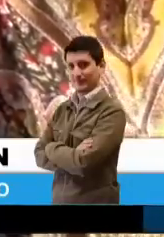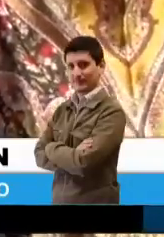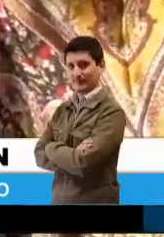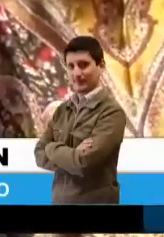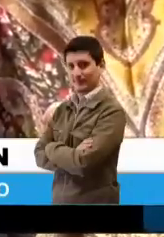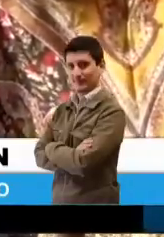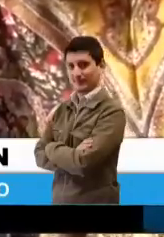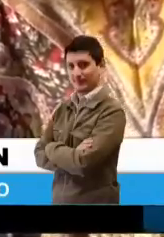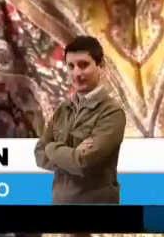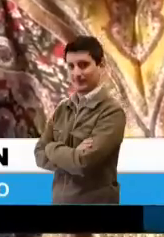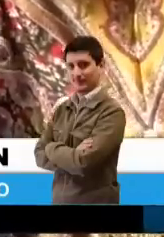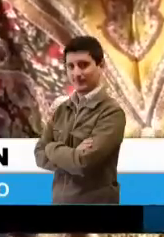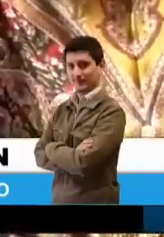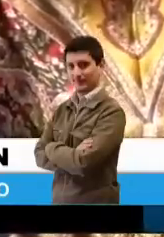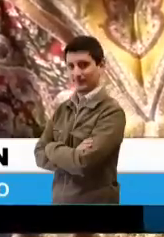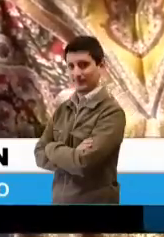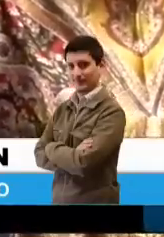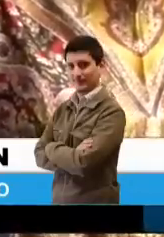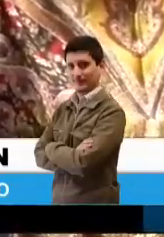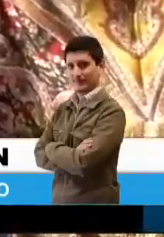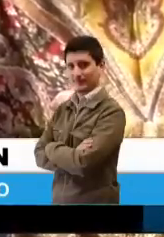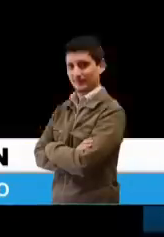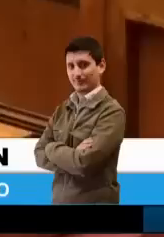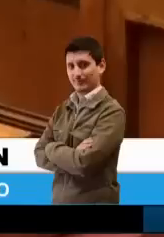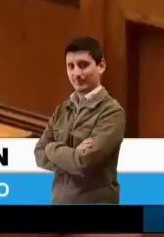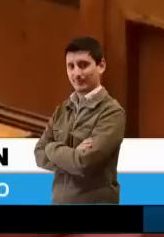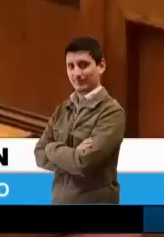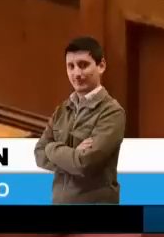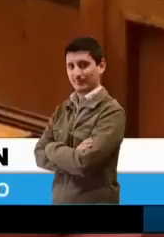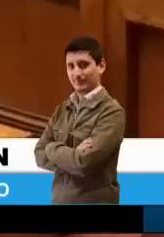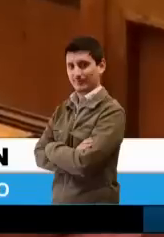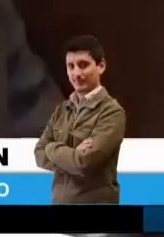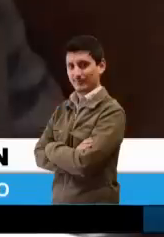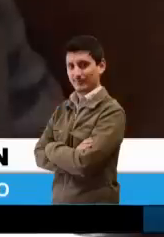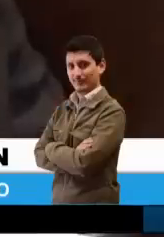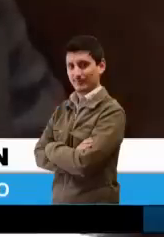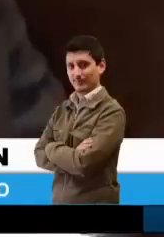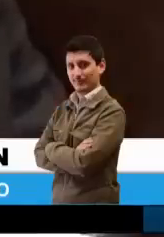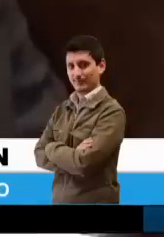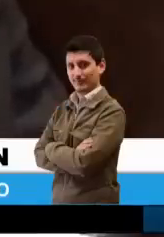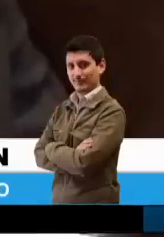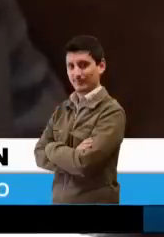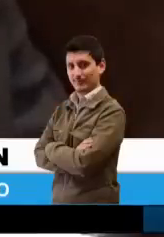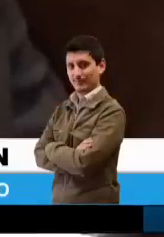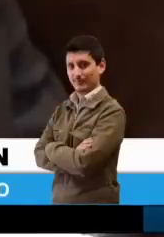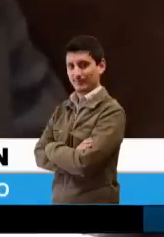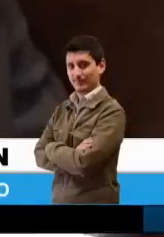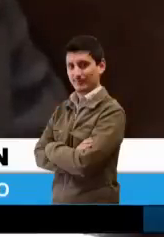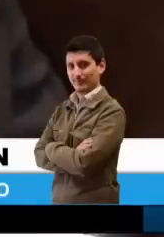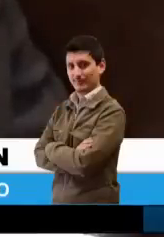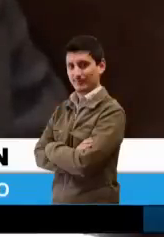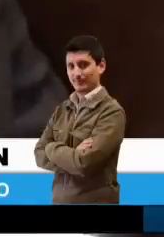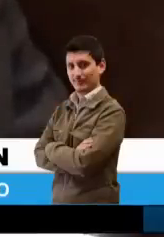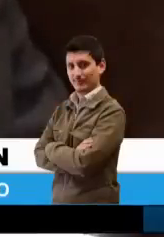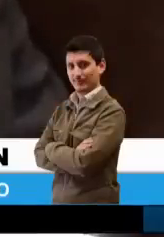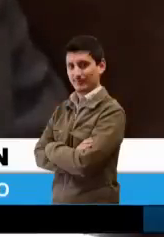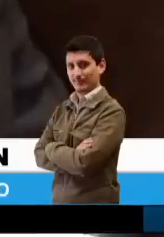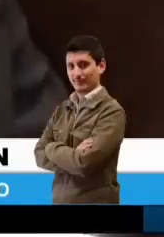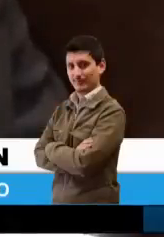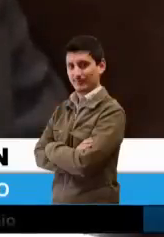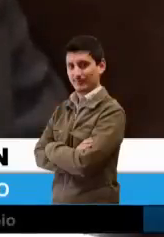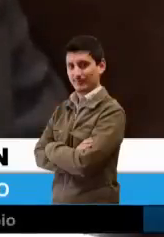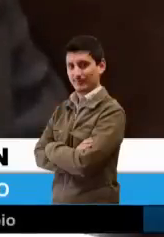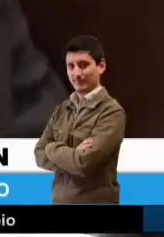Núñez, dijo que buscar el acuerdo del Senado se prestaría para un asalto parlamentario en que la oposición reduciría la capacidad de la reforma de